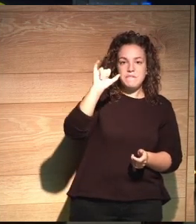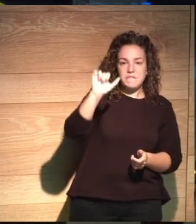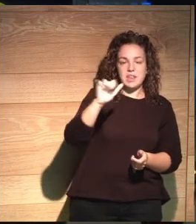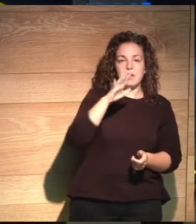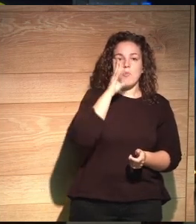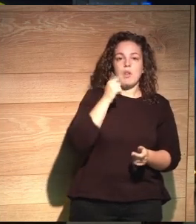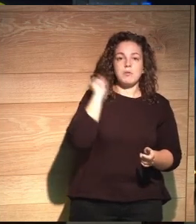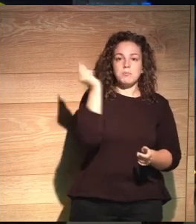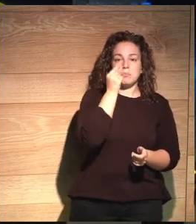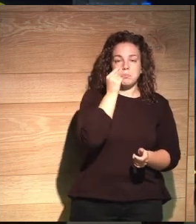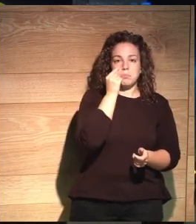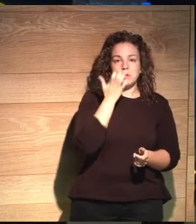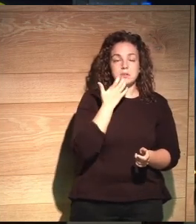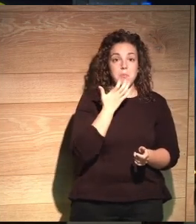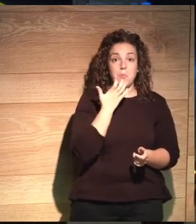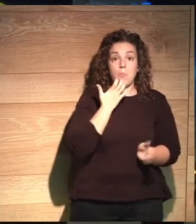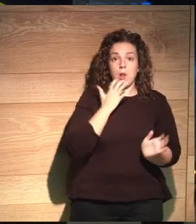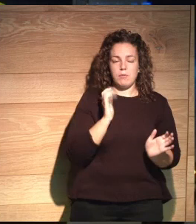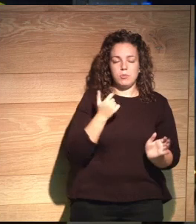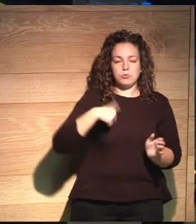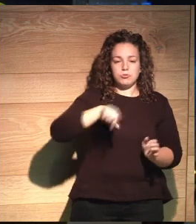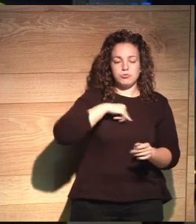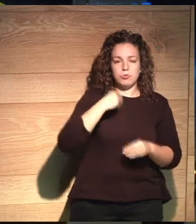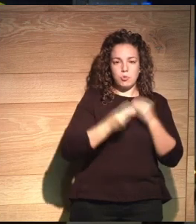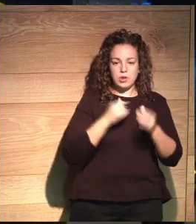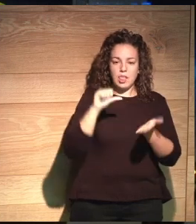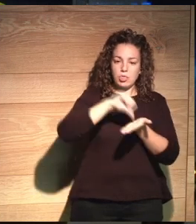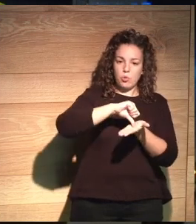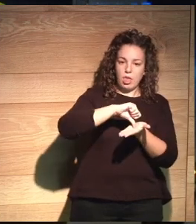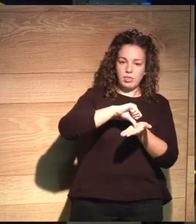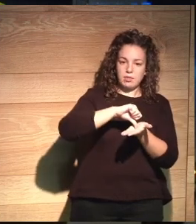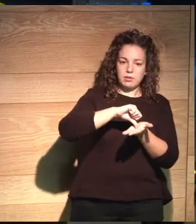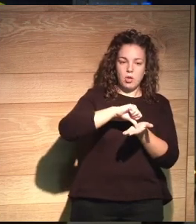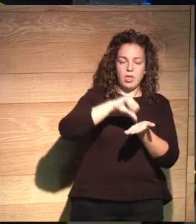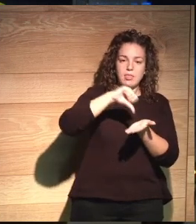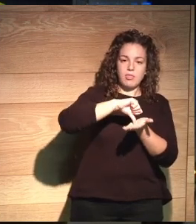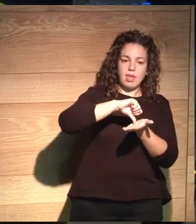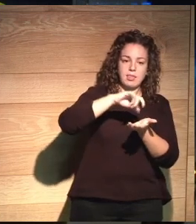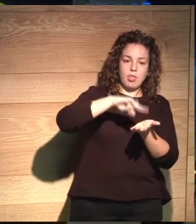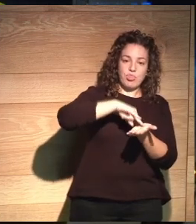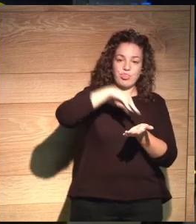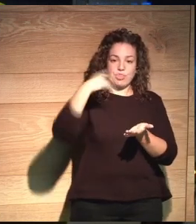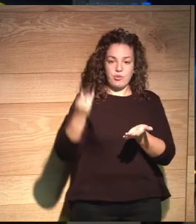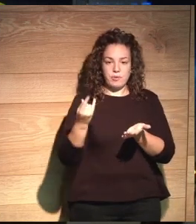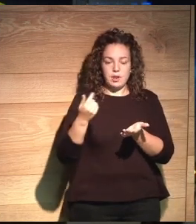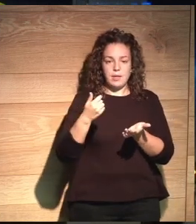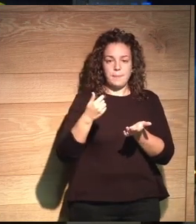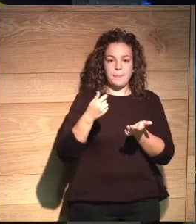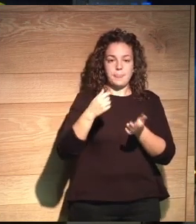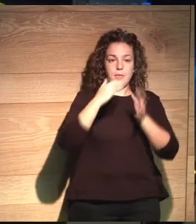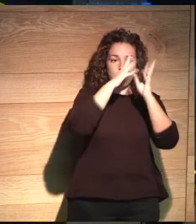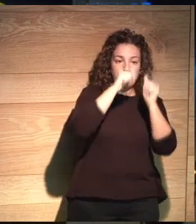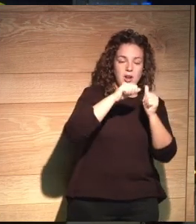que si por ejemplo utilizamos una ciudad y doblamos el tamaño algunos parámetros se duplican pero todavía más es lo que se